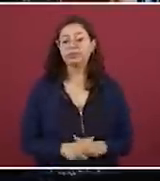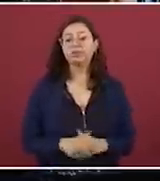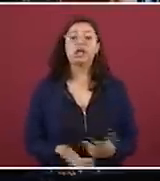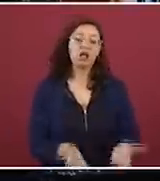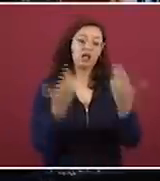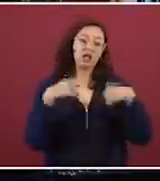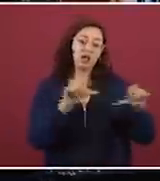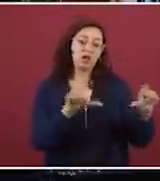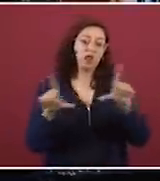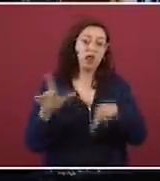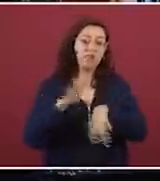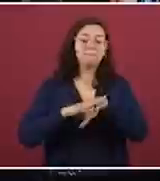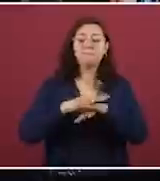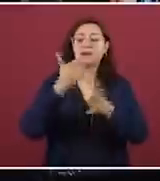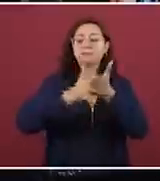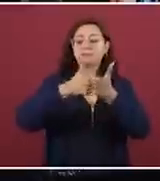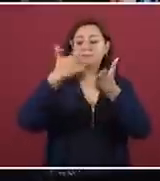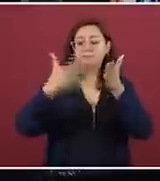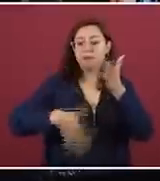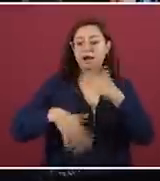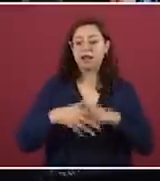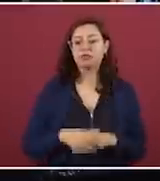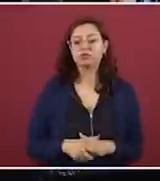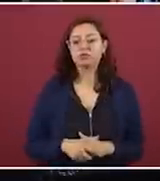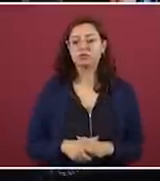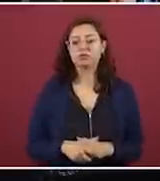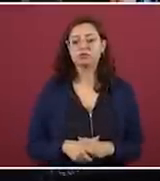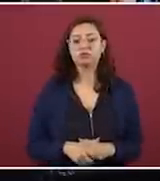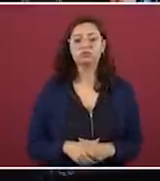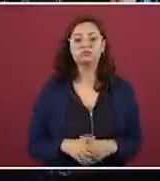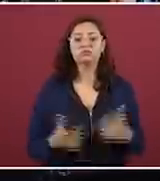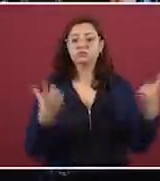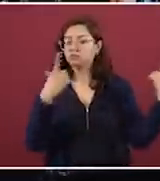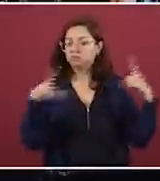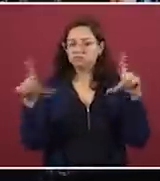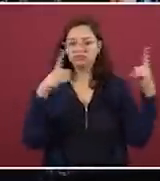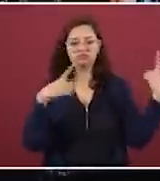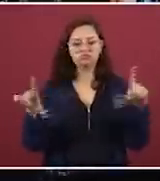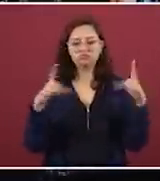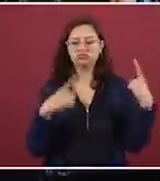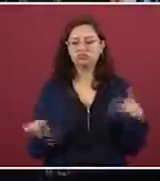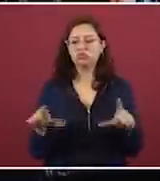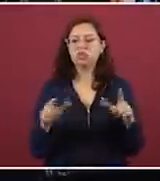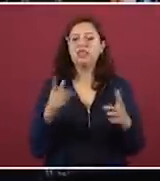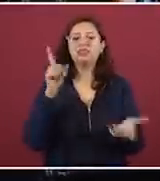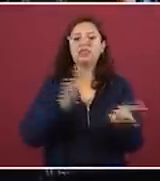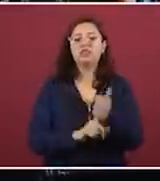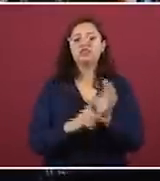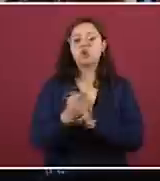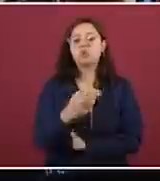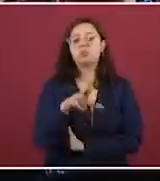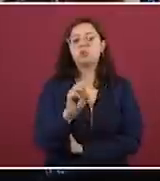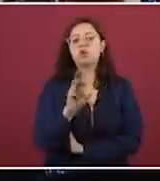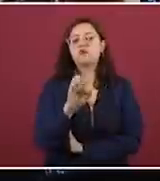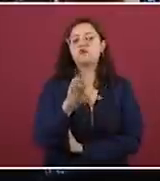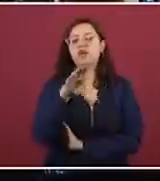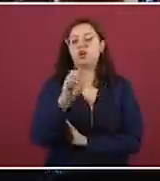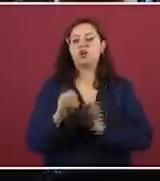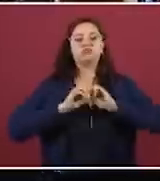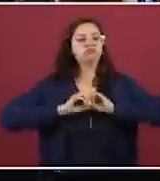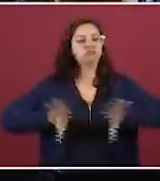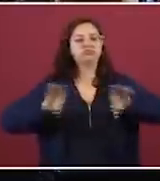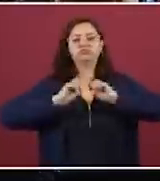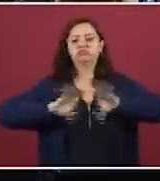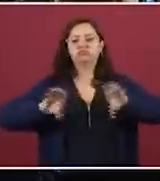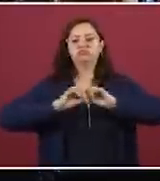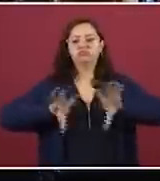en todo el país. La siguiente, todo esto queda publicado a detalle en la página de Profeco. Y también